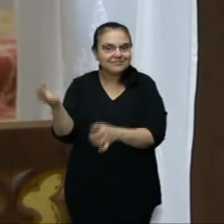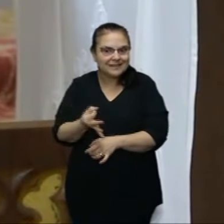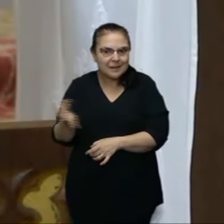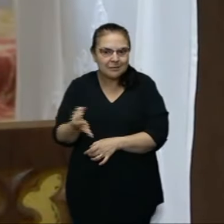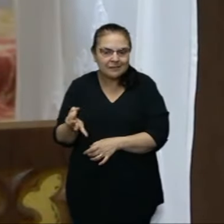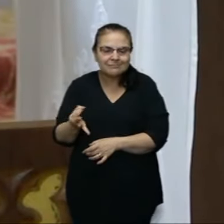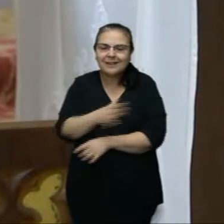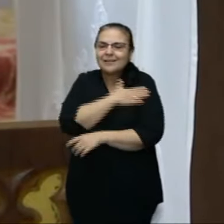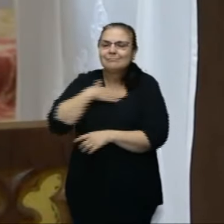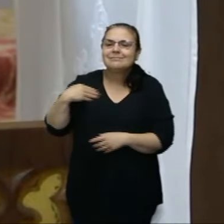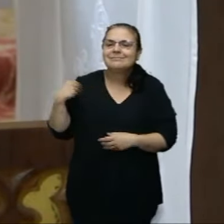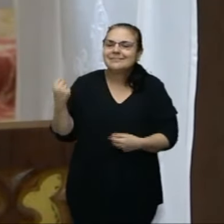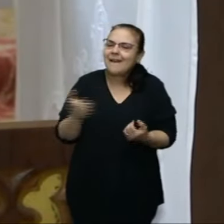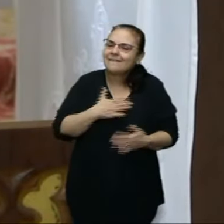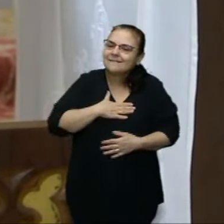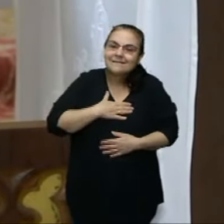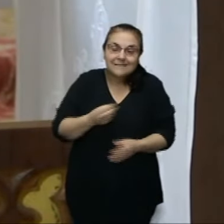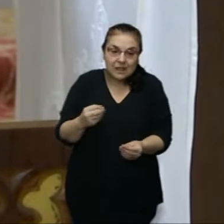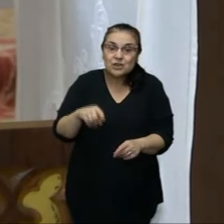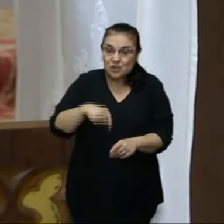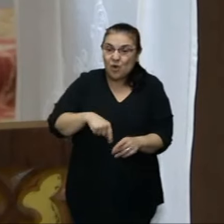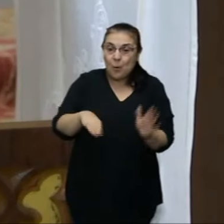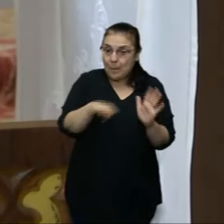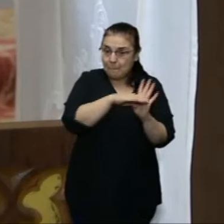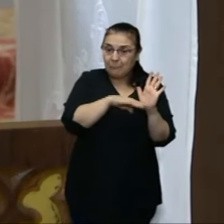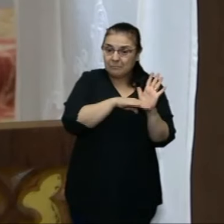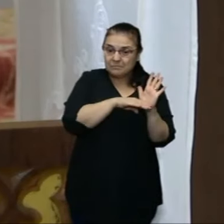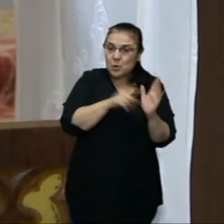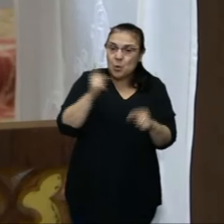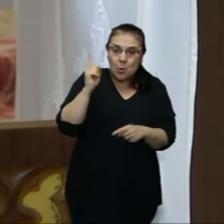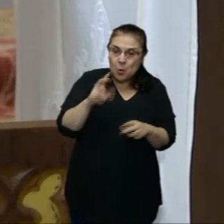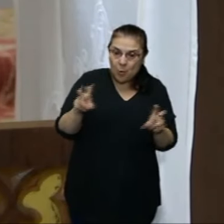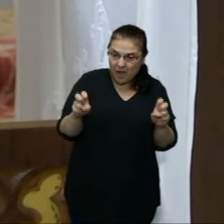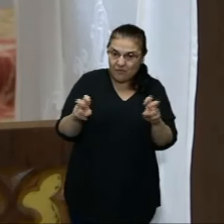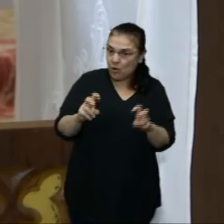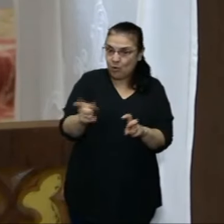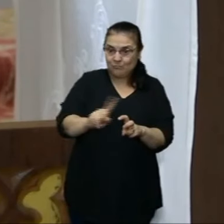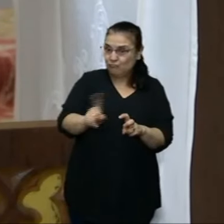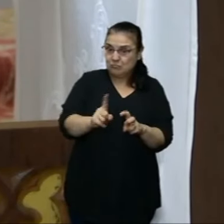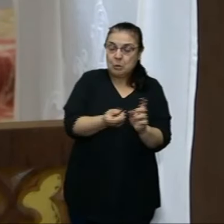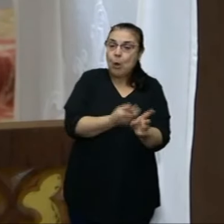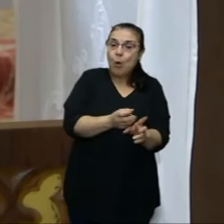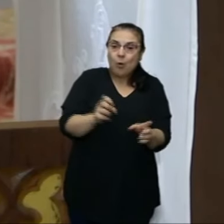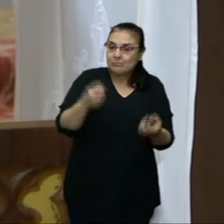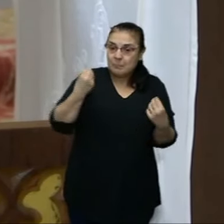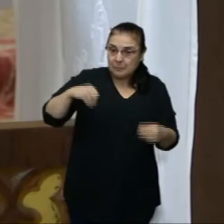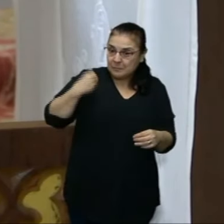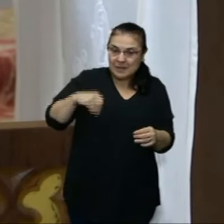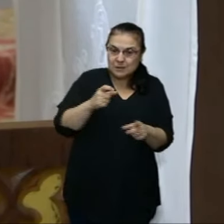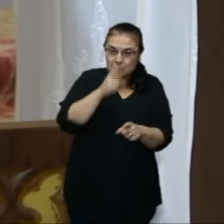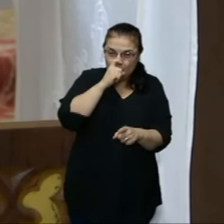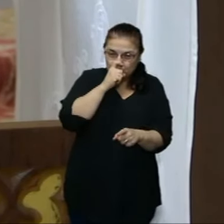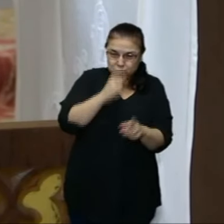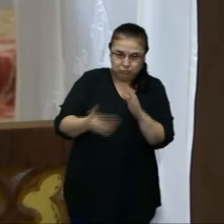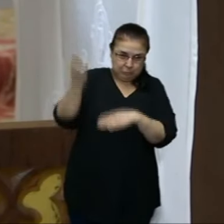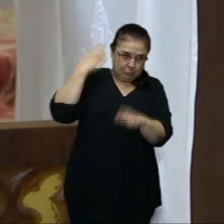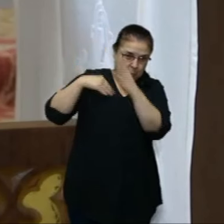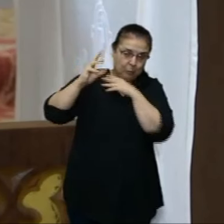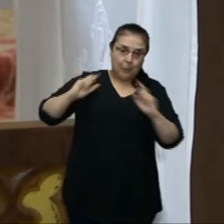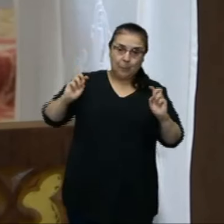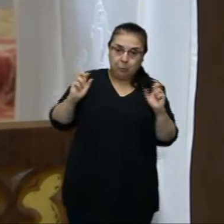Queridos míos, no os escribo un mandamiento nuevo, sino el mandamiento antiguo que tenéis desde el